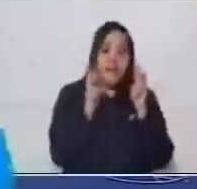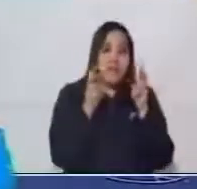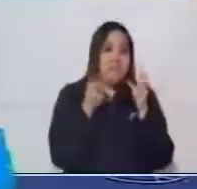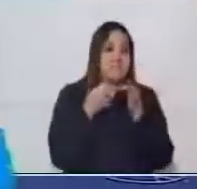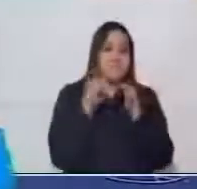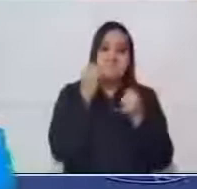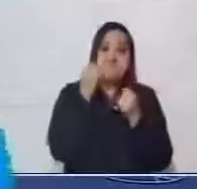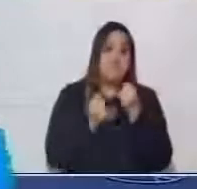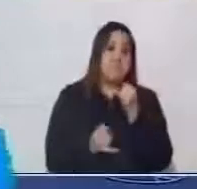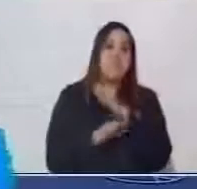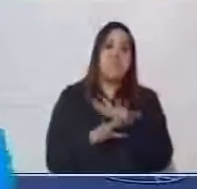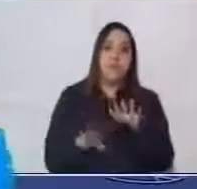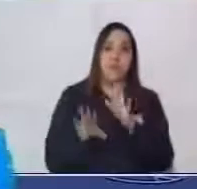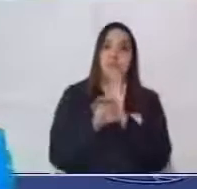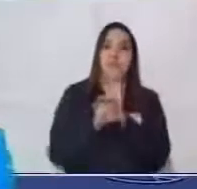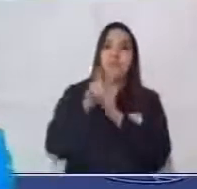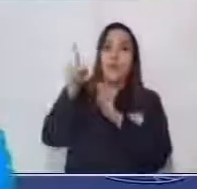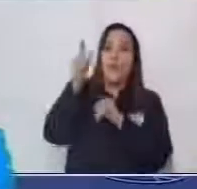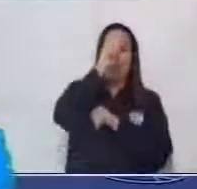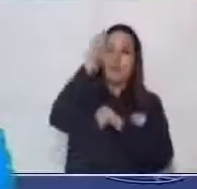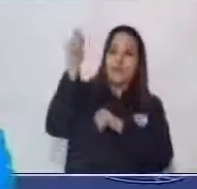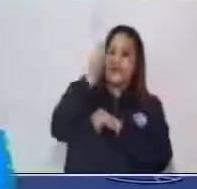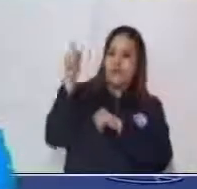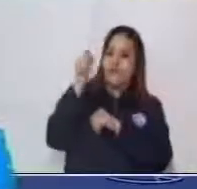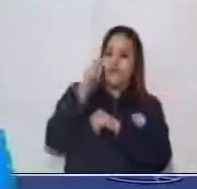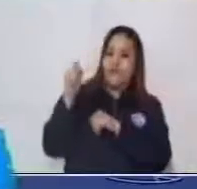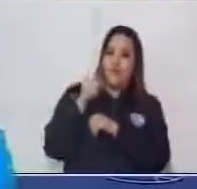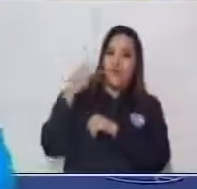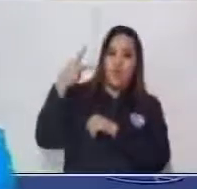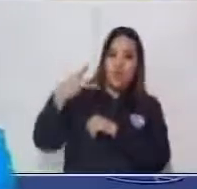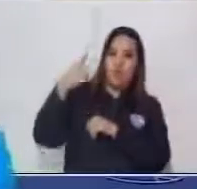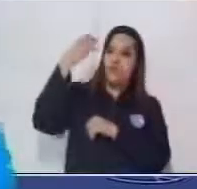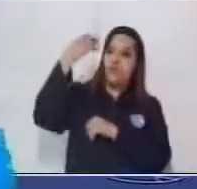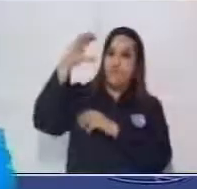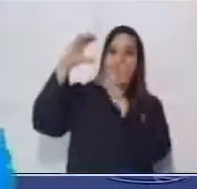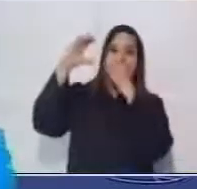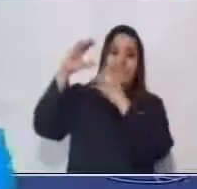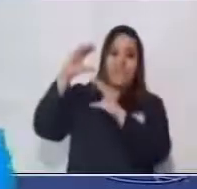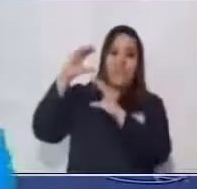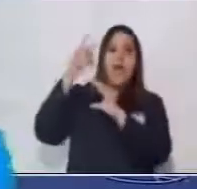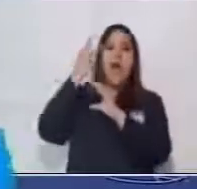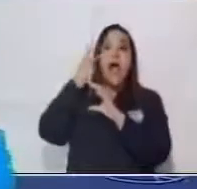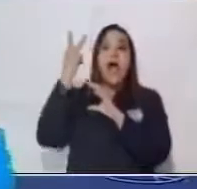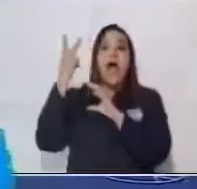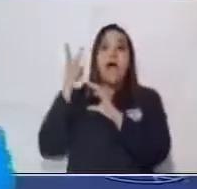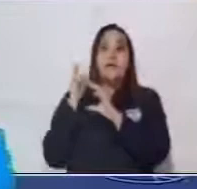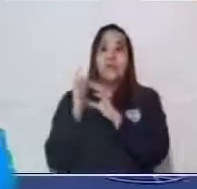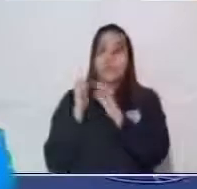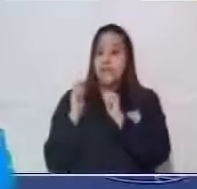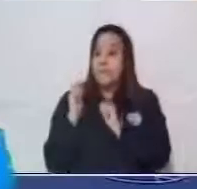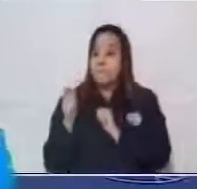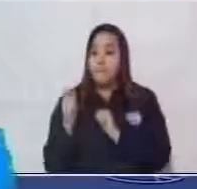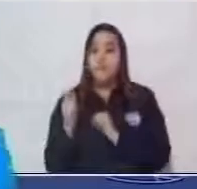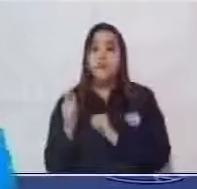acá, nuestro texto estaría compuesto por 2 párrafos, este punto entonces nos señala